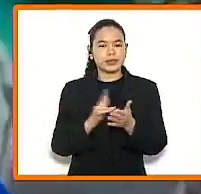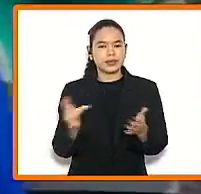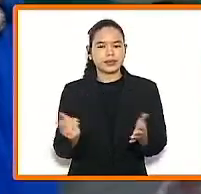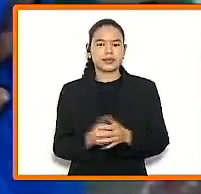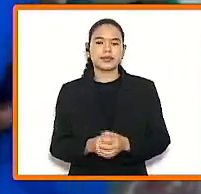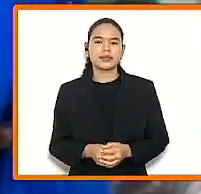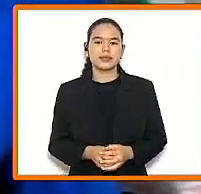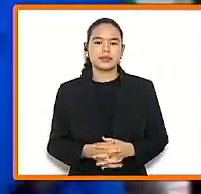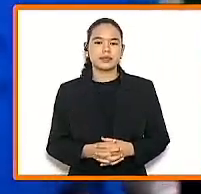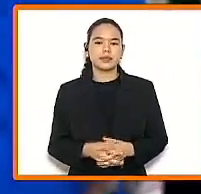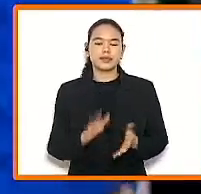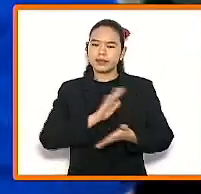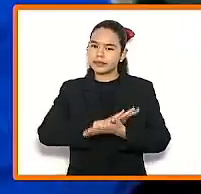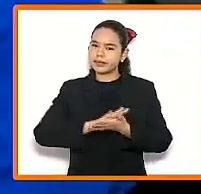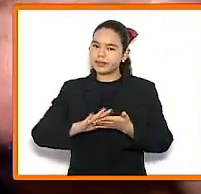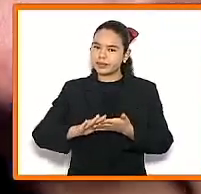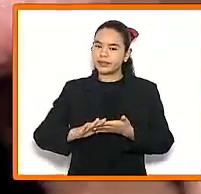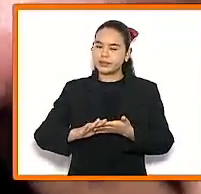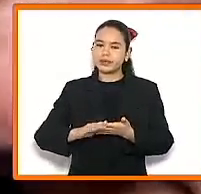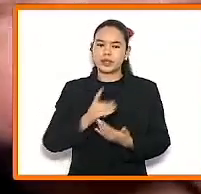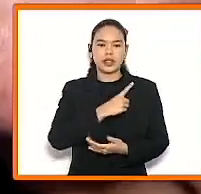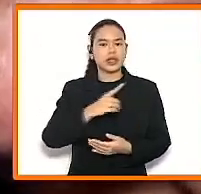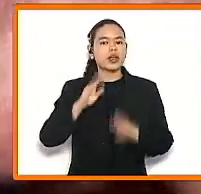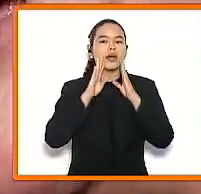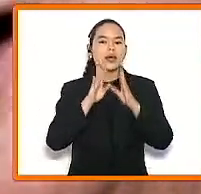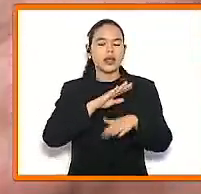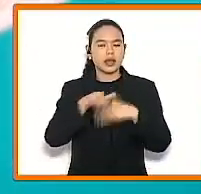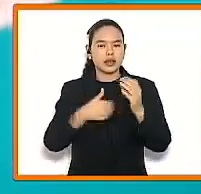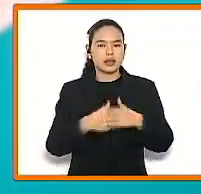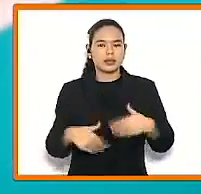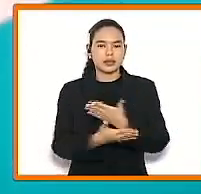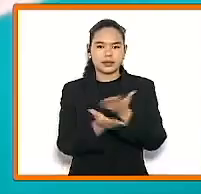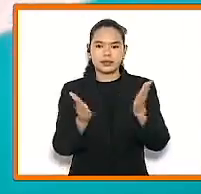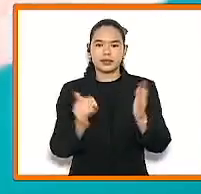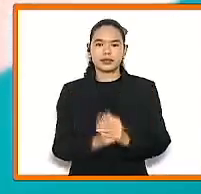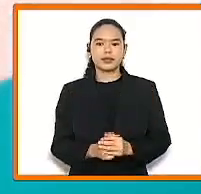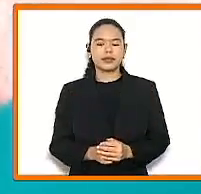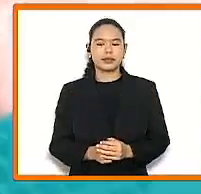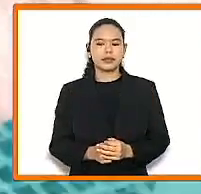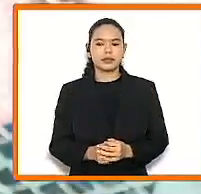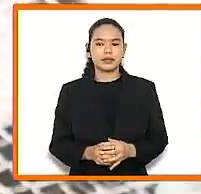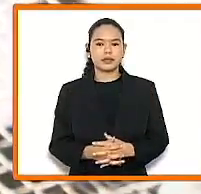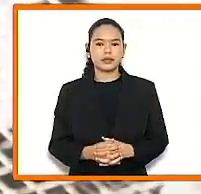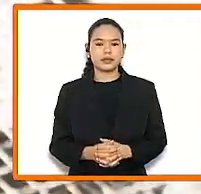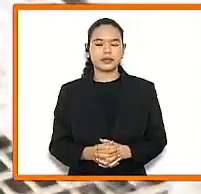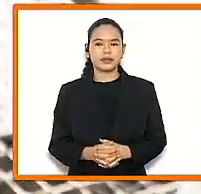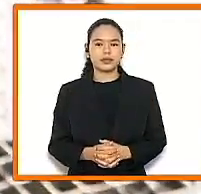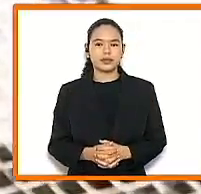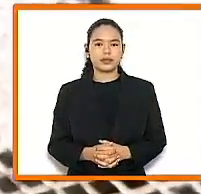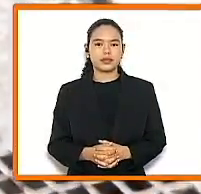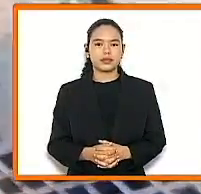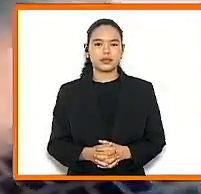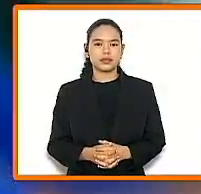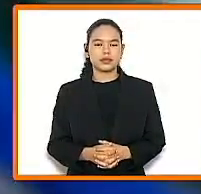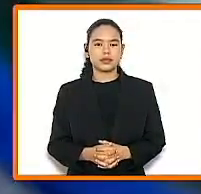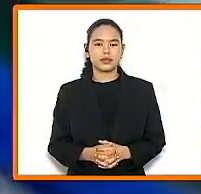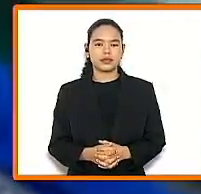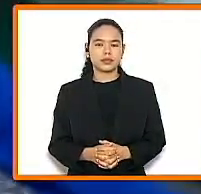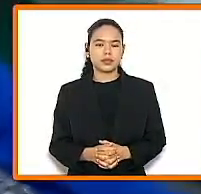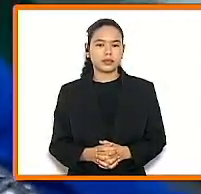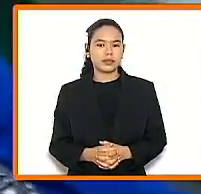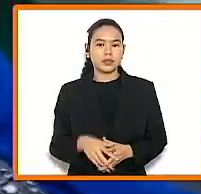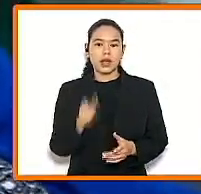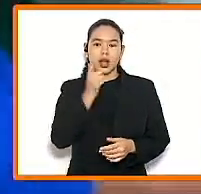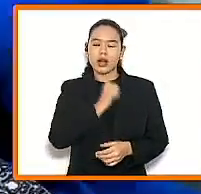gracias. Muy amables. Que Dios me los bendiga a todos. Amén. Las razones para que el programa